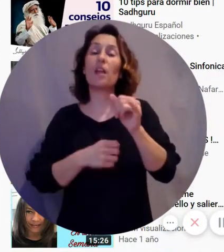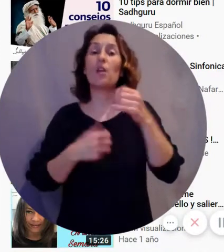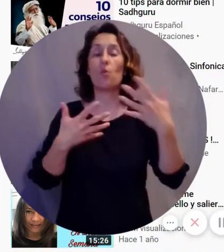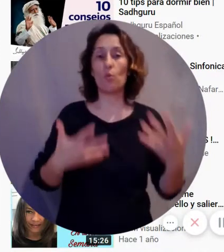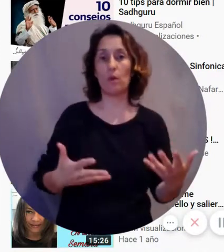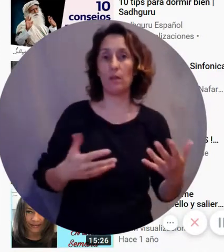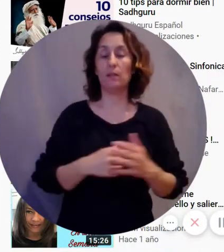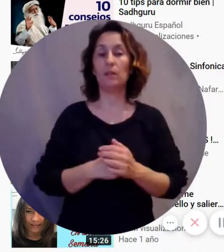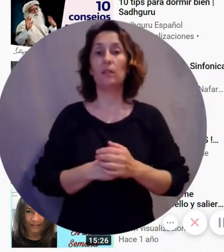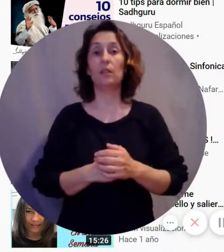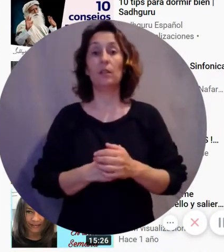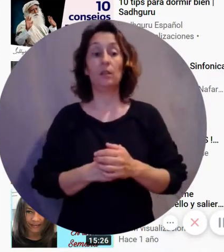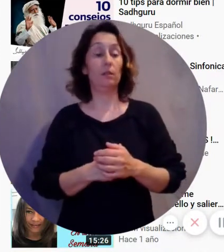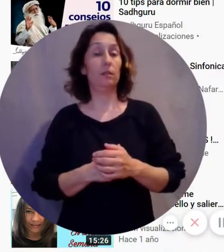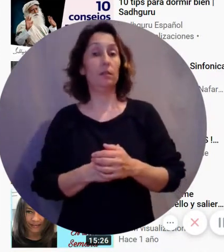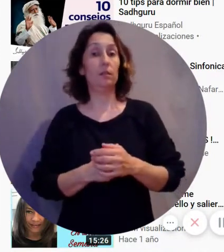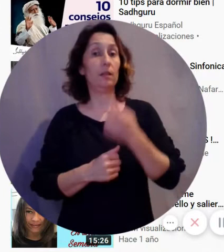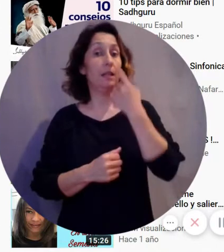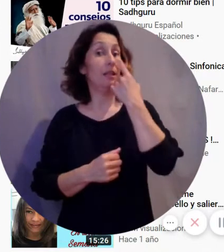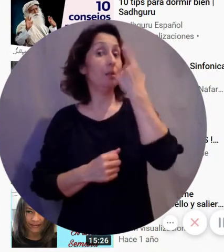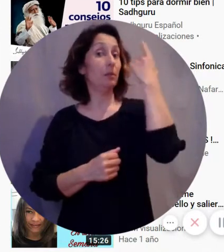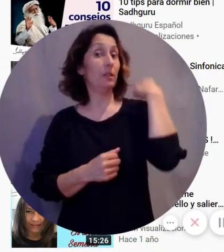usaron en la declaración del año anterior.